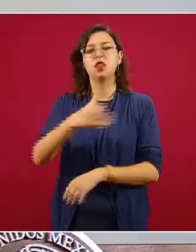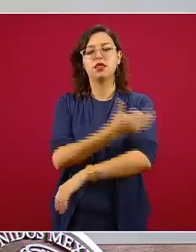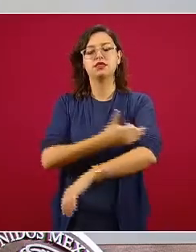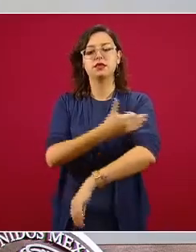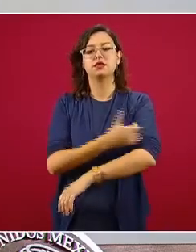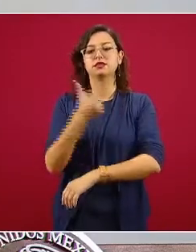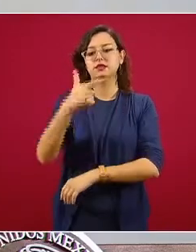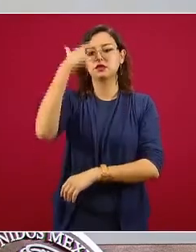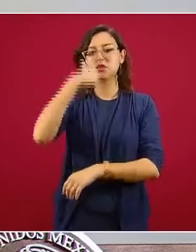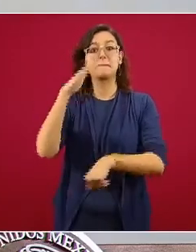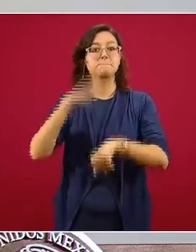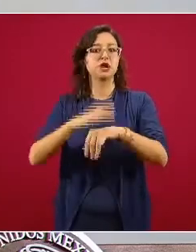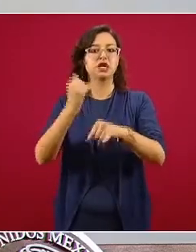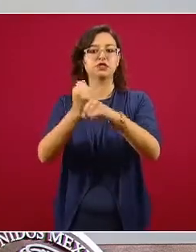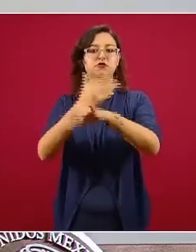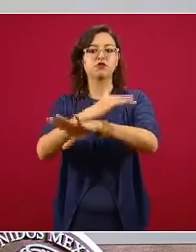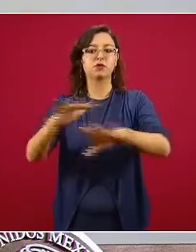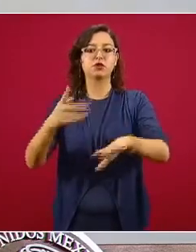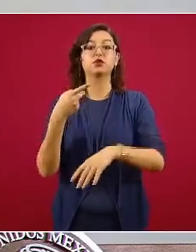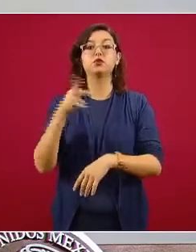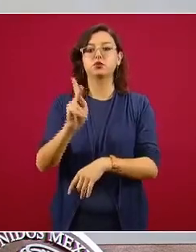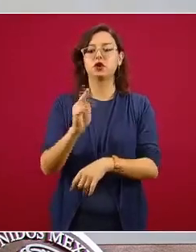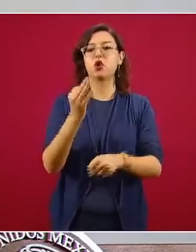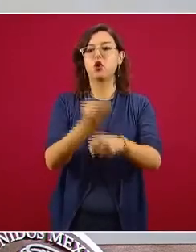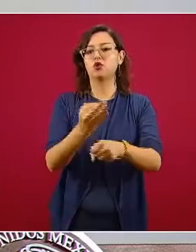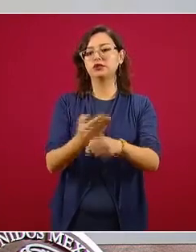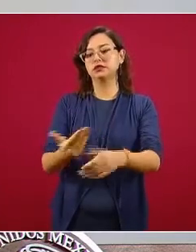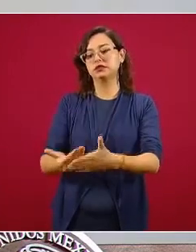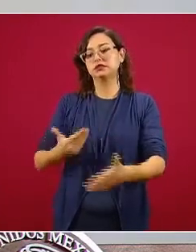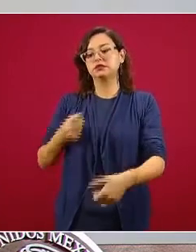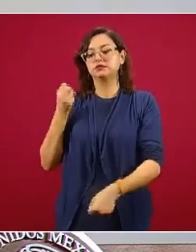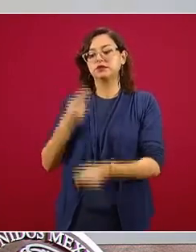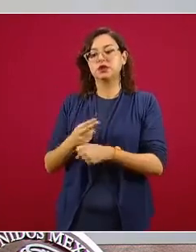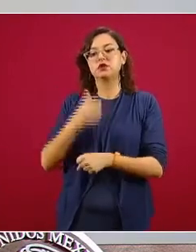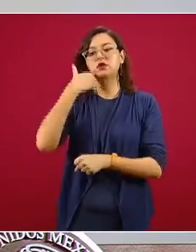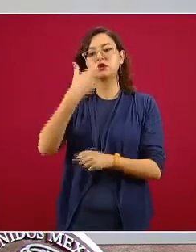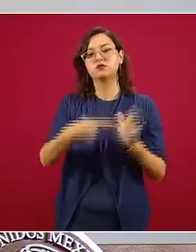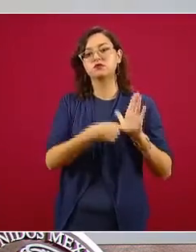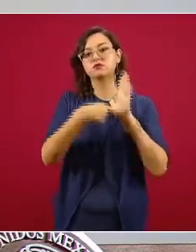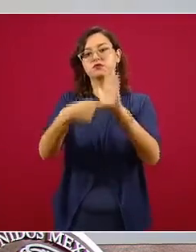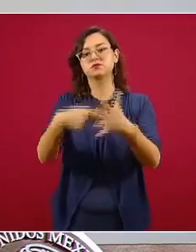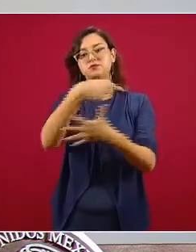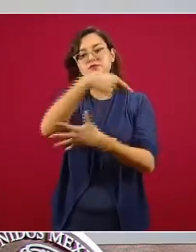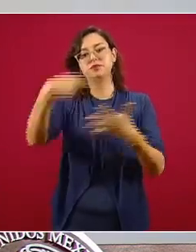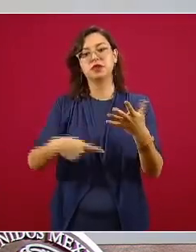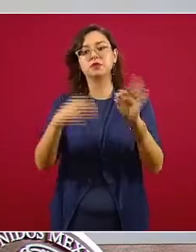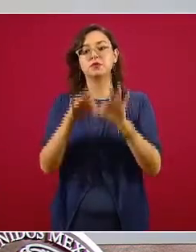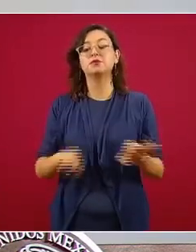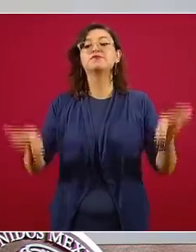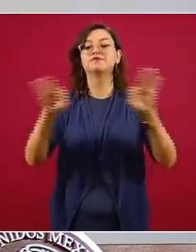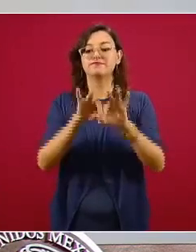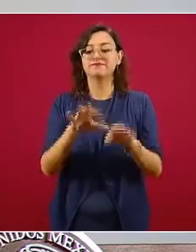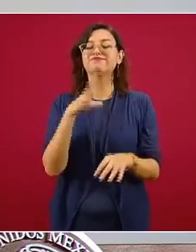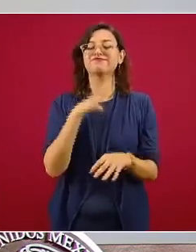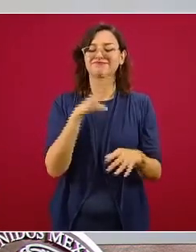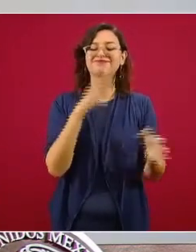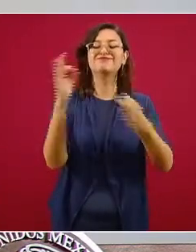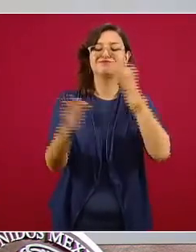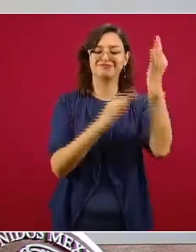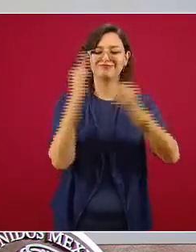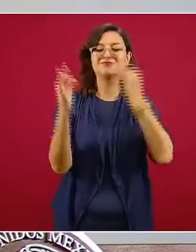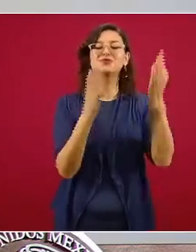detalles, pero queremos que desde ahorita sepan de manera panorámica algunos elementos importantes, porque hay buenas noticias,